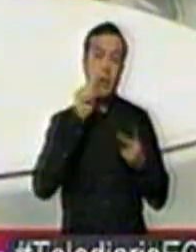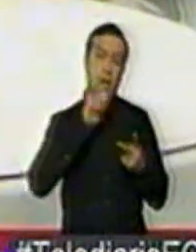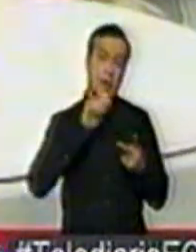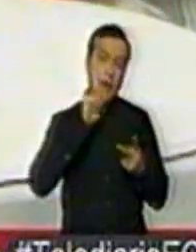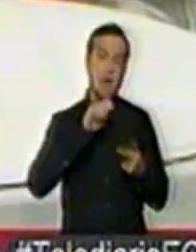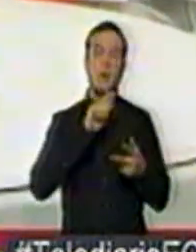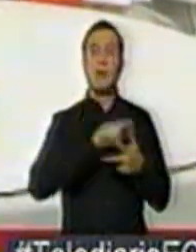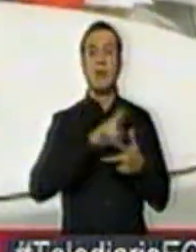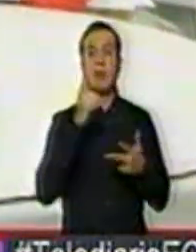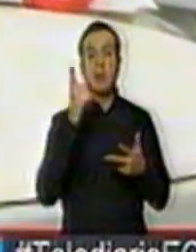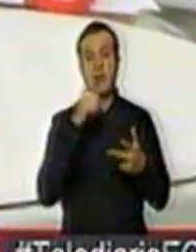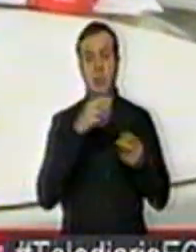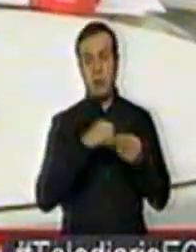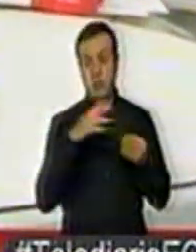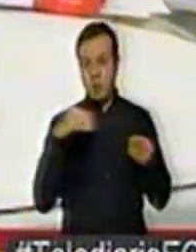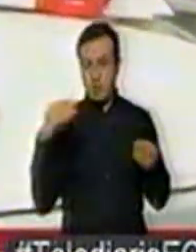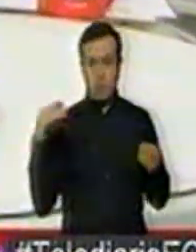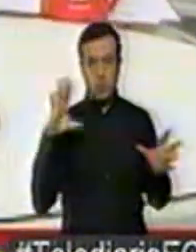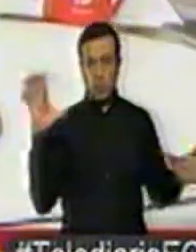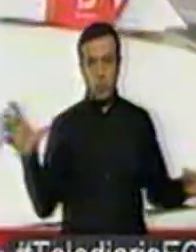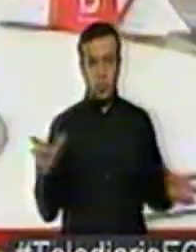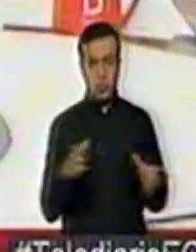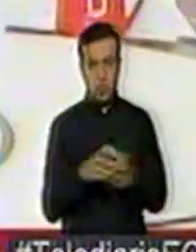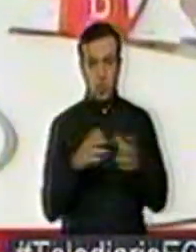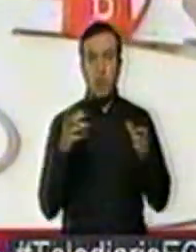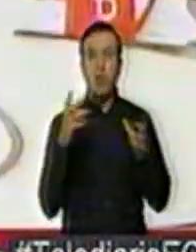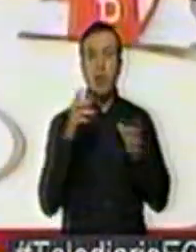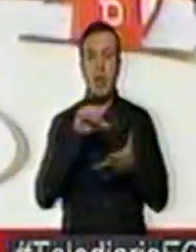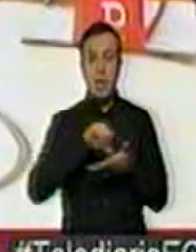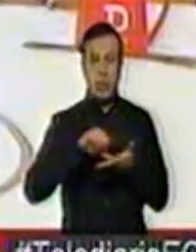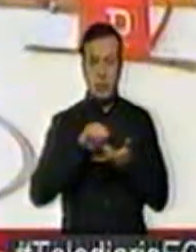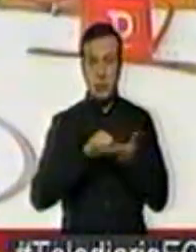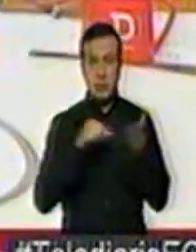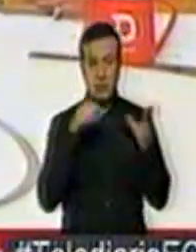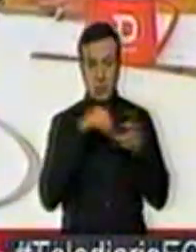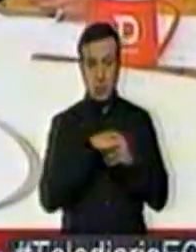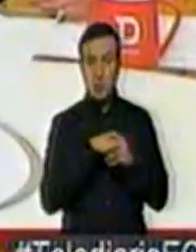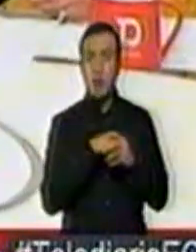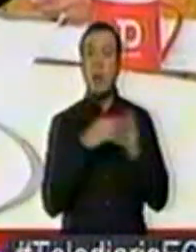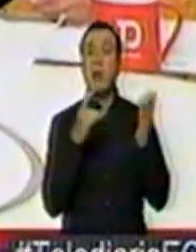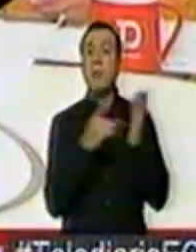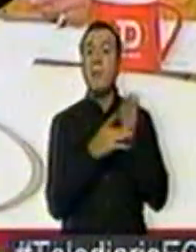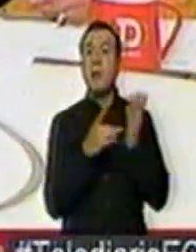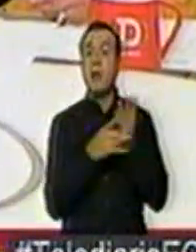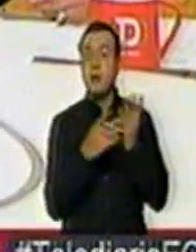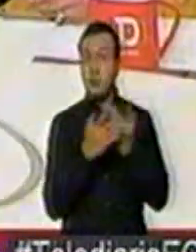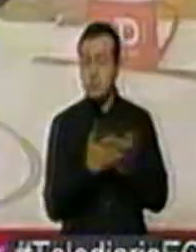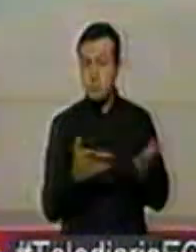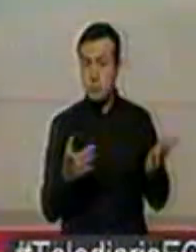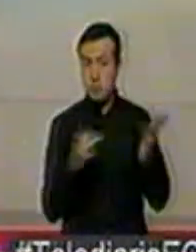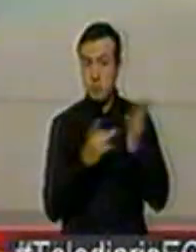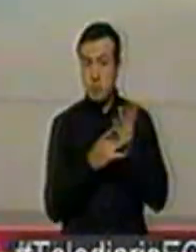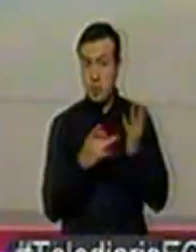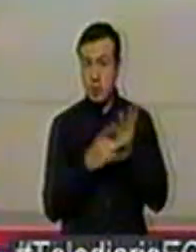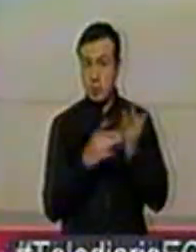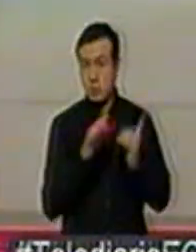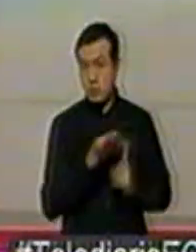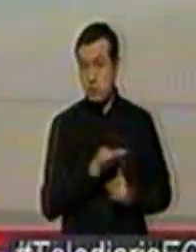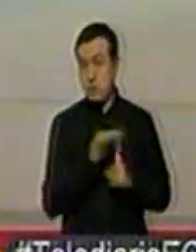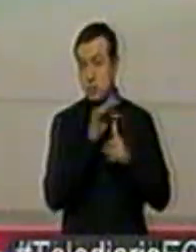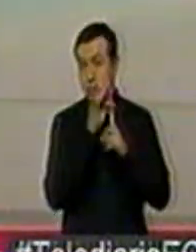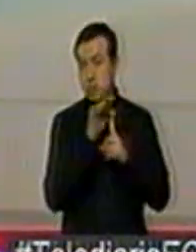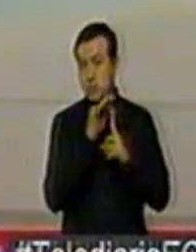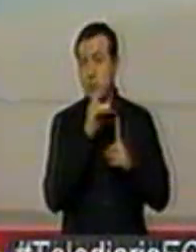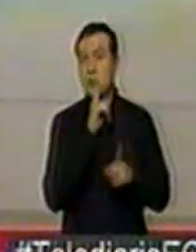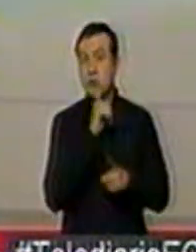que la margarina que la mantequilla que el aceite están envasados en envases plásticos envases plásticos de especiales los